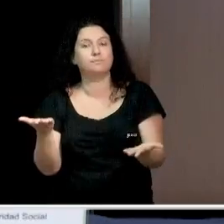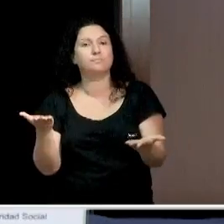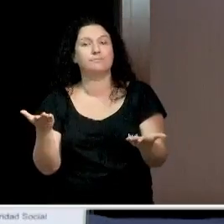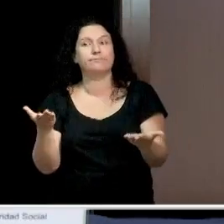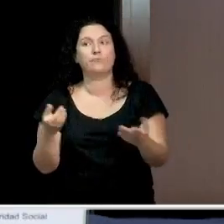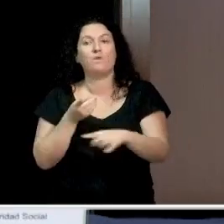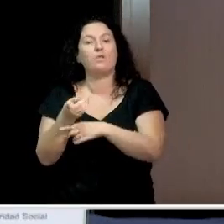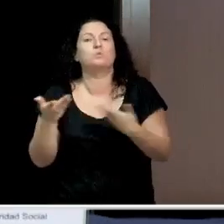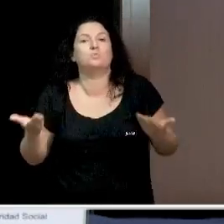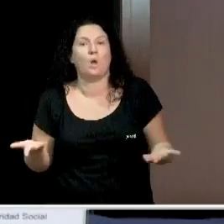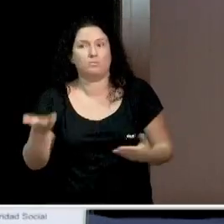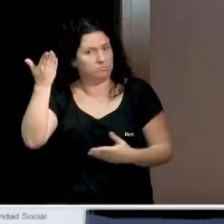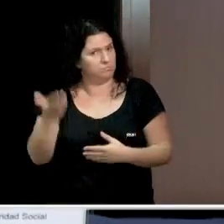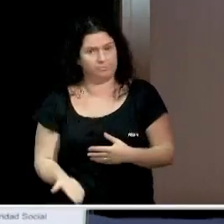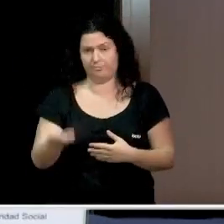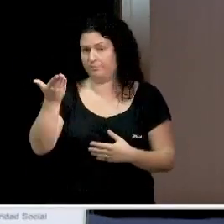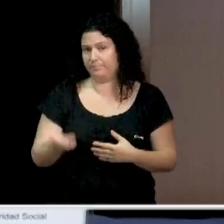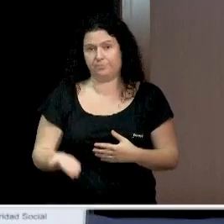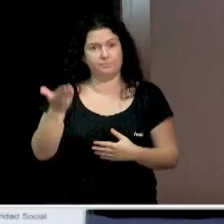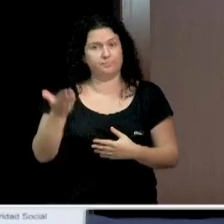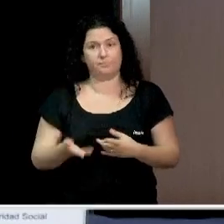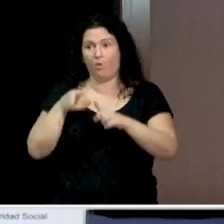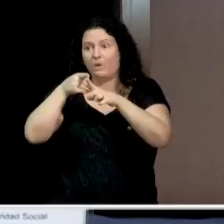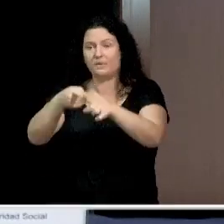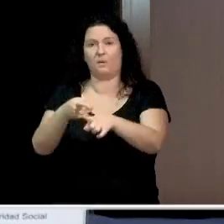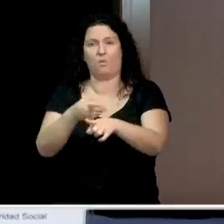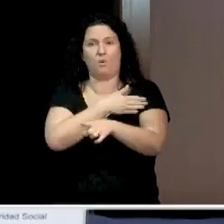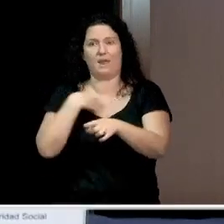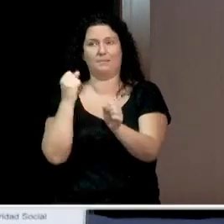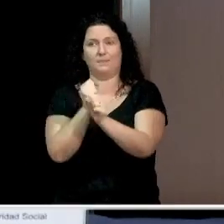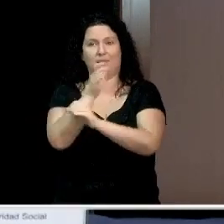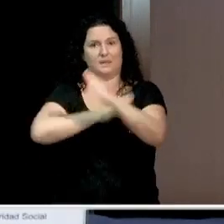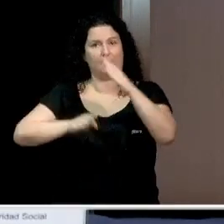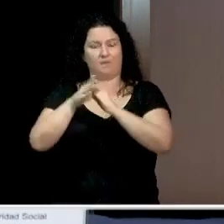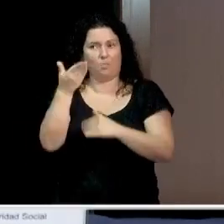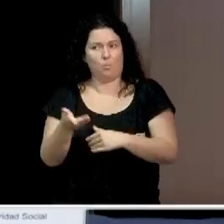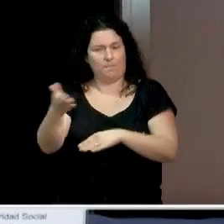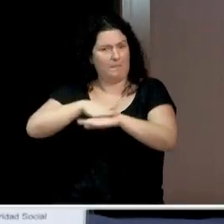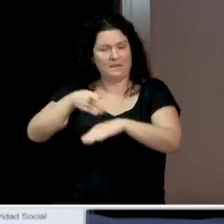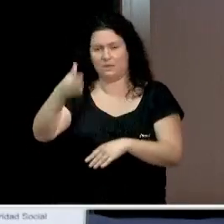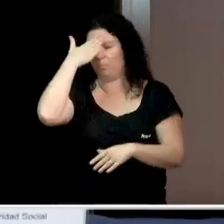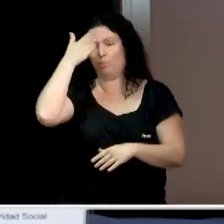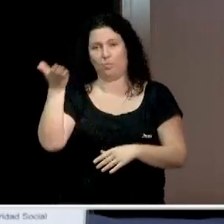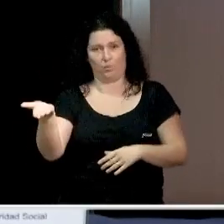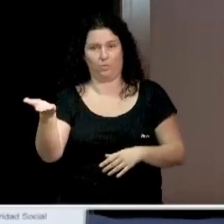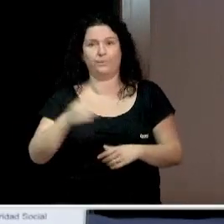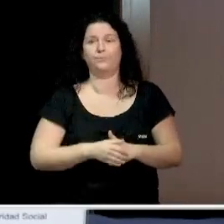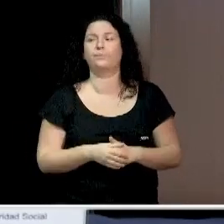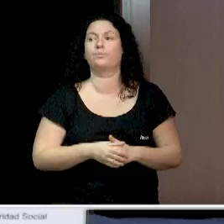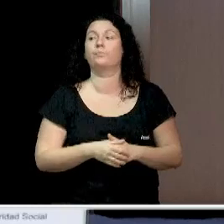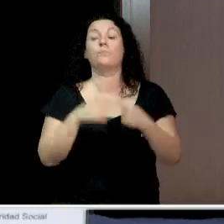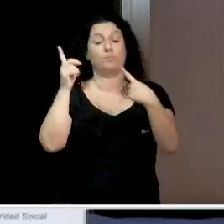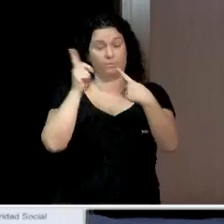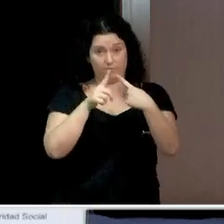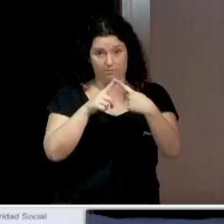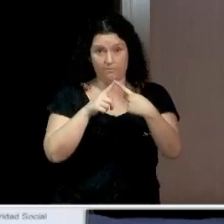estratégicamente importantísimas a la hora de hacer crecer y funcionar el empleo de las personas con discapacidad. Por un lado,